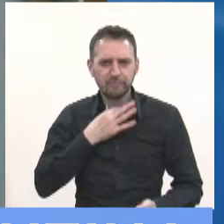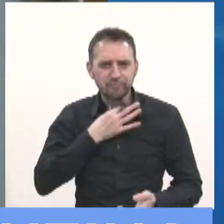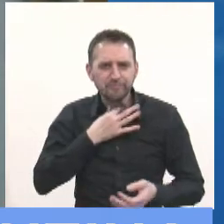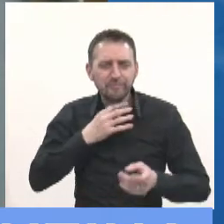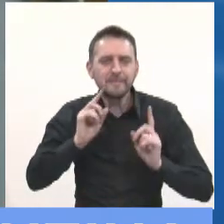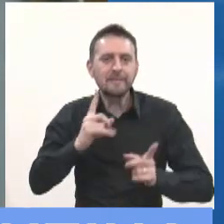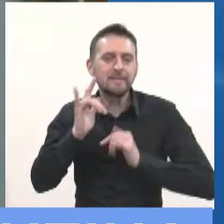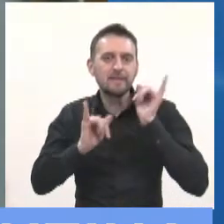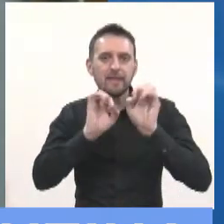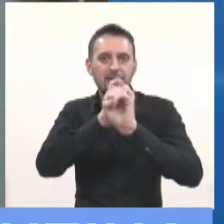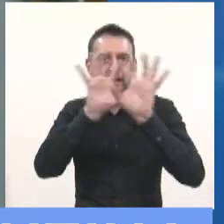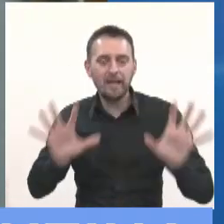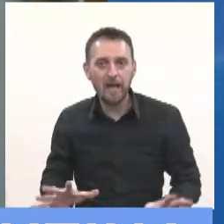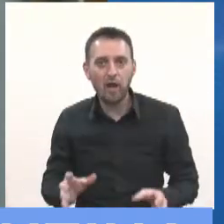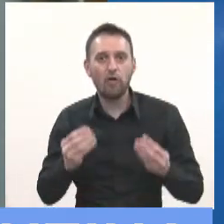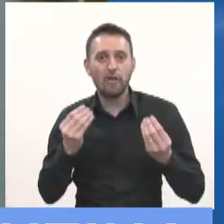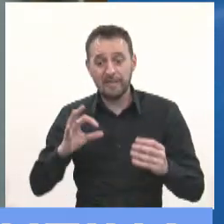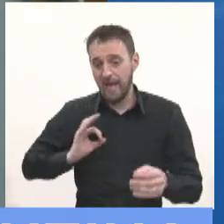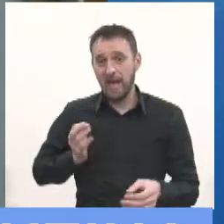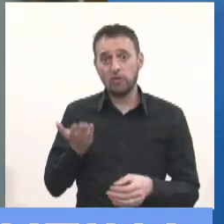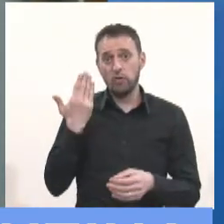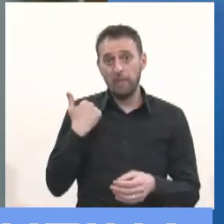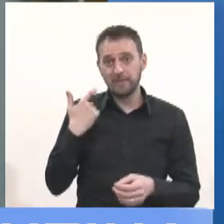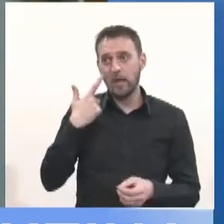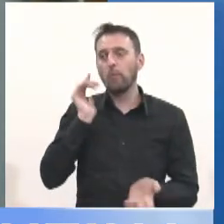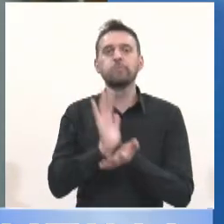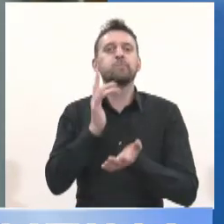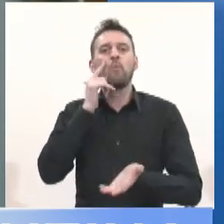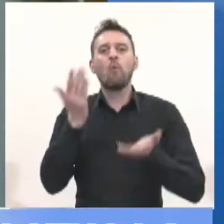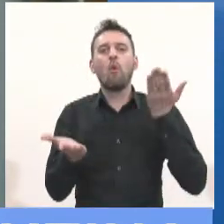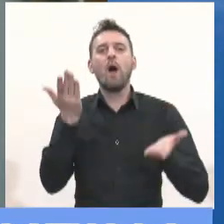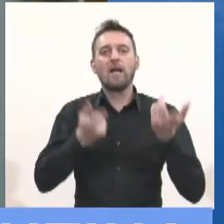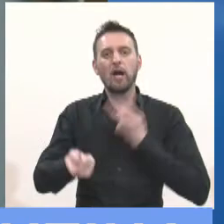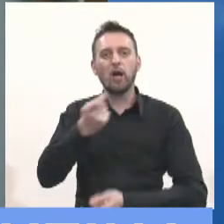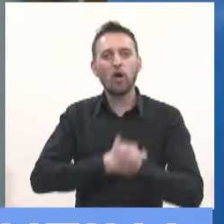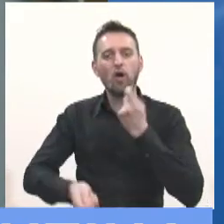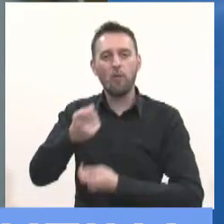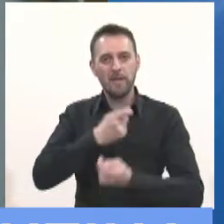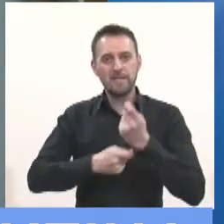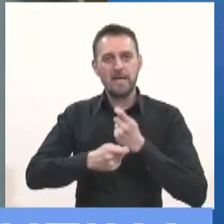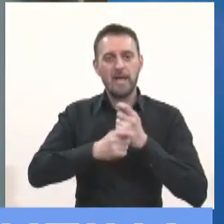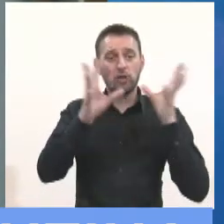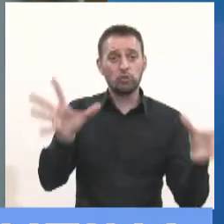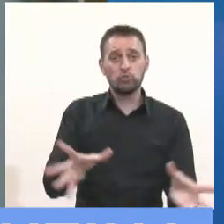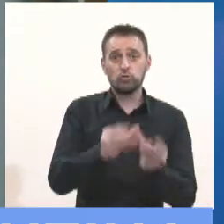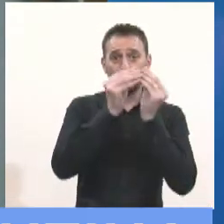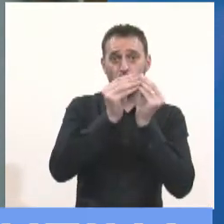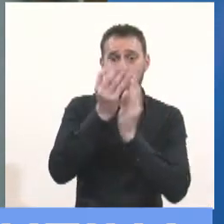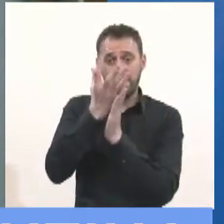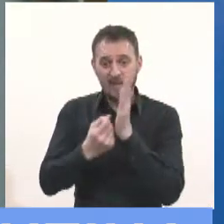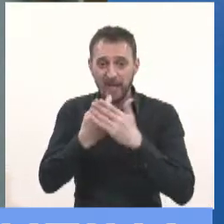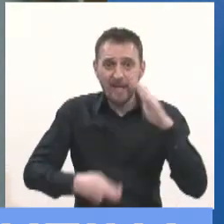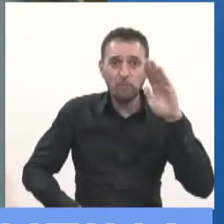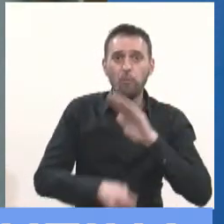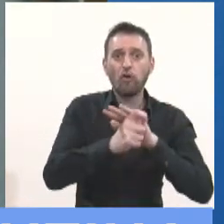Para clarificar esto, el año pasado la balanza comercial, es decir, la suma y resta de lo que exportamos y lo